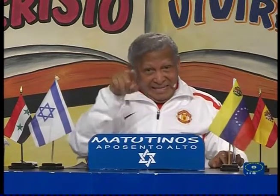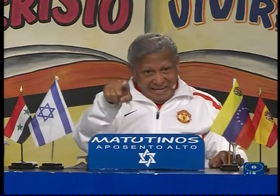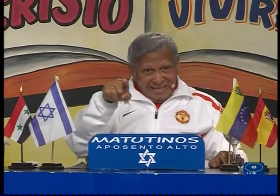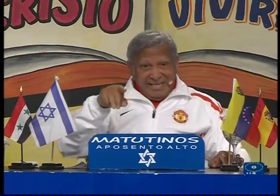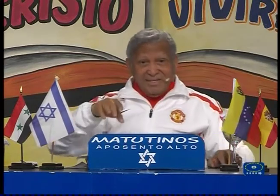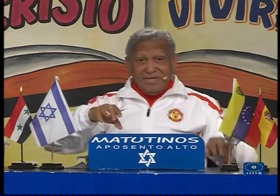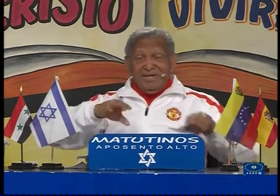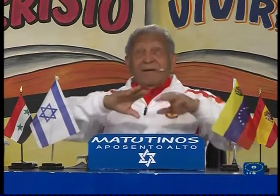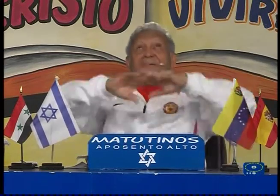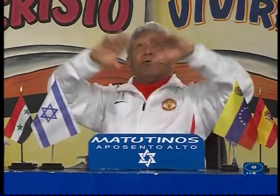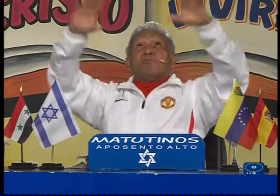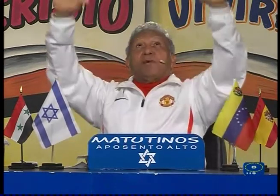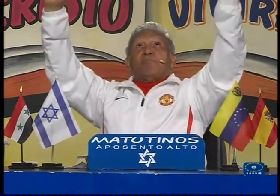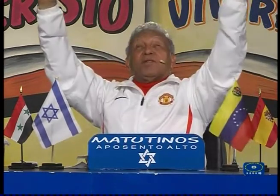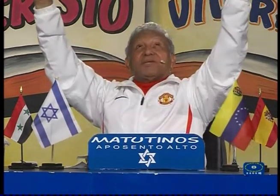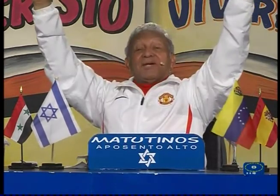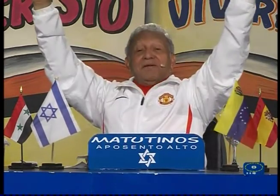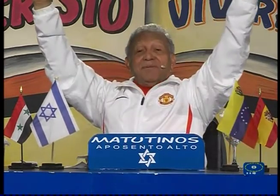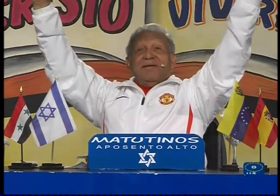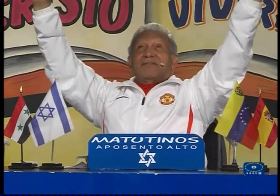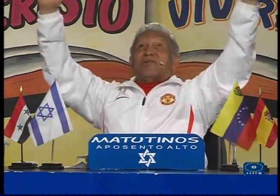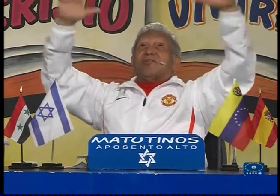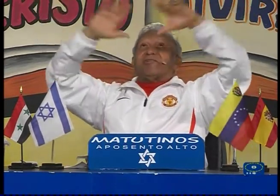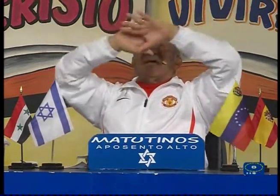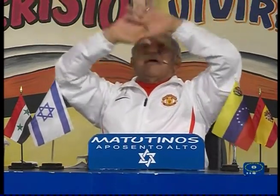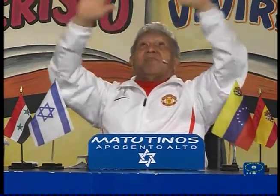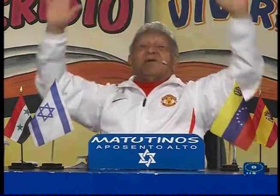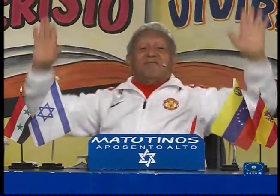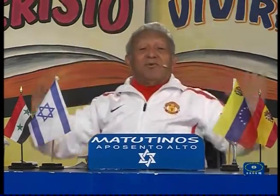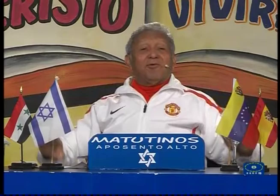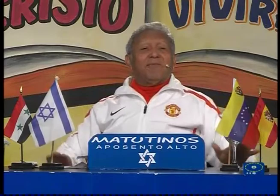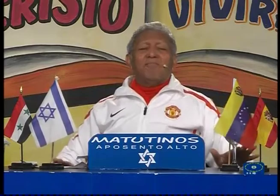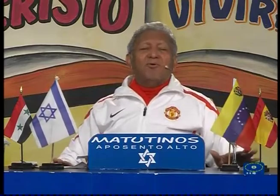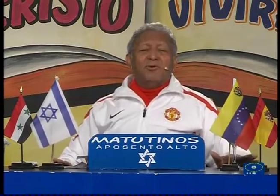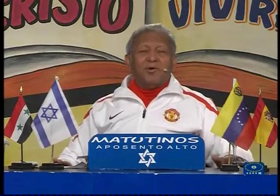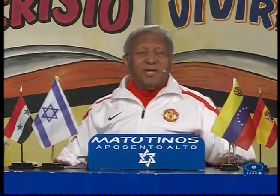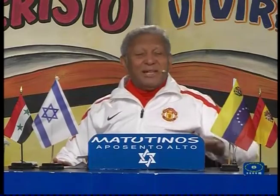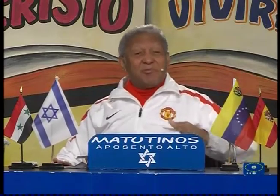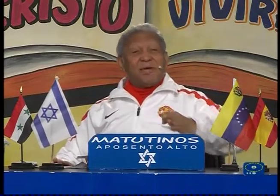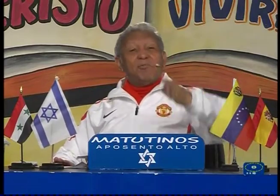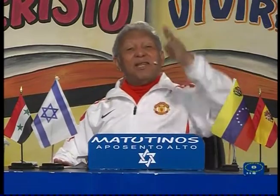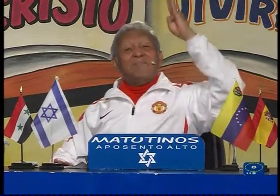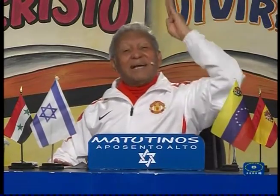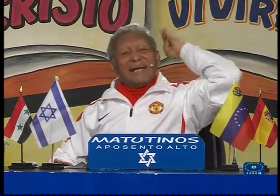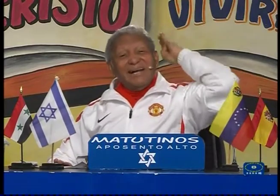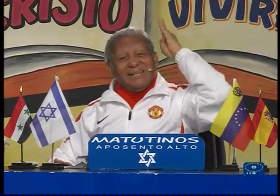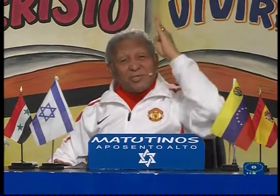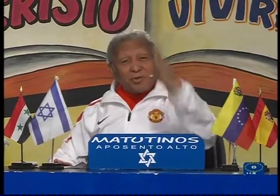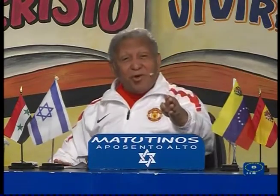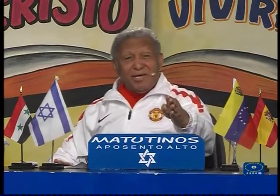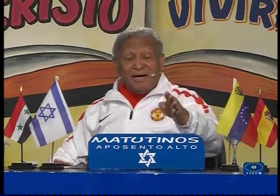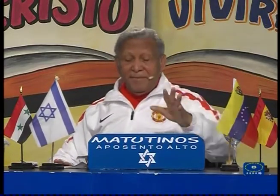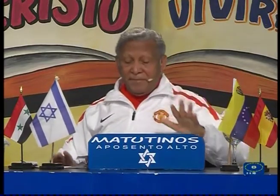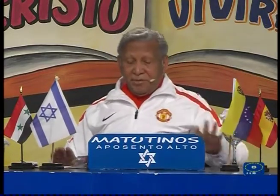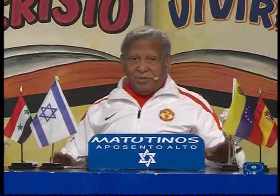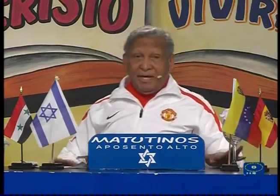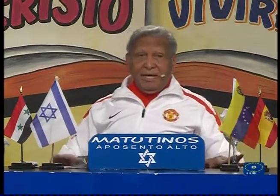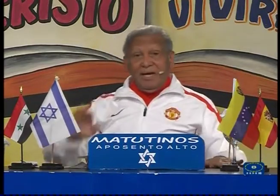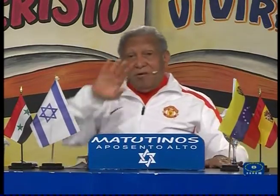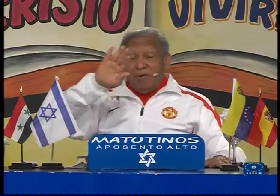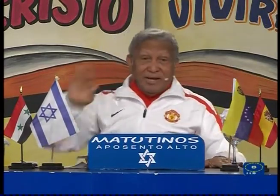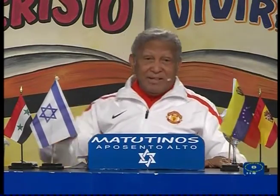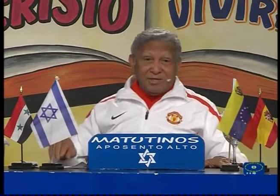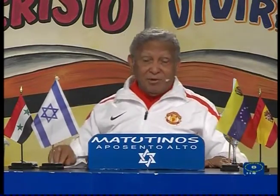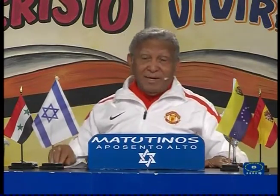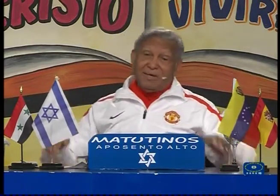Y desde allí usted puede servir a Dios en una forma muy bonita. Usted puede marcar historia si usted,